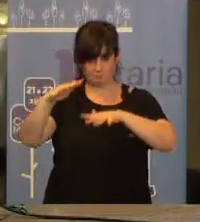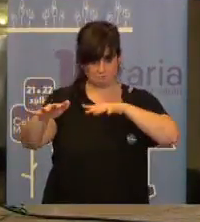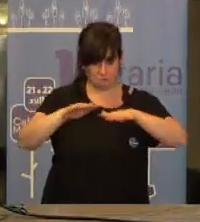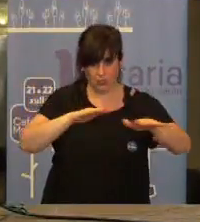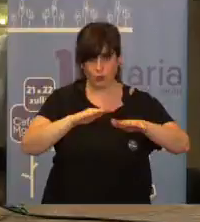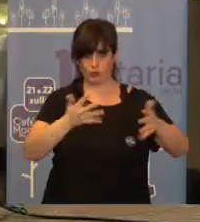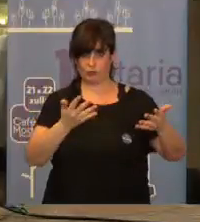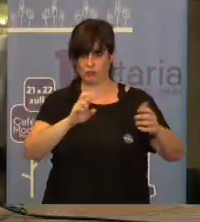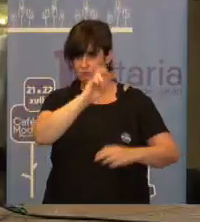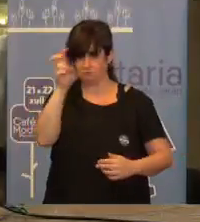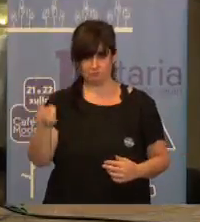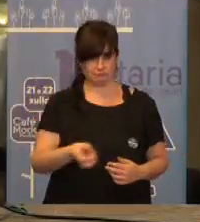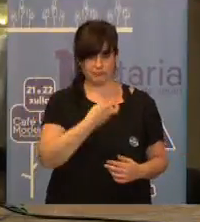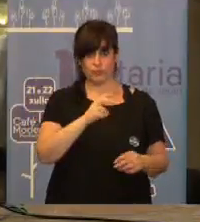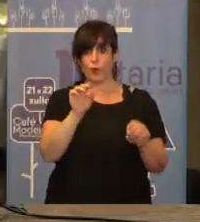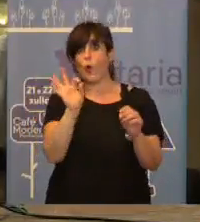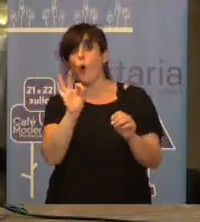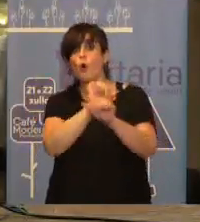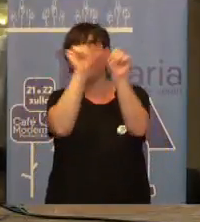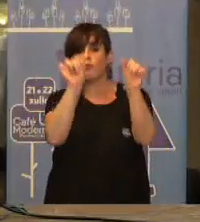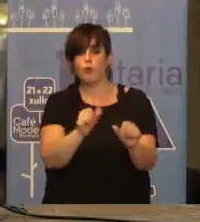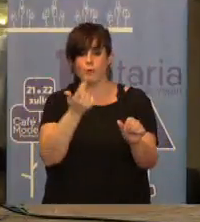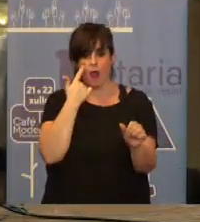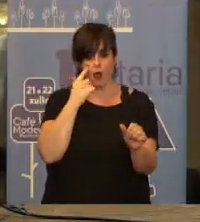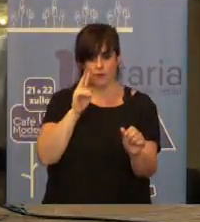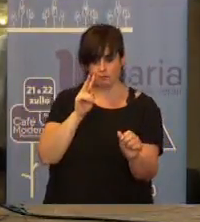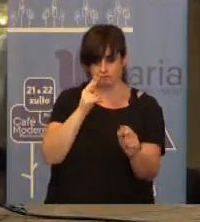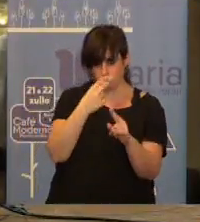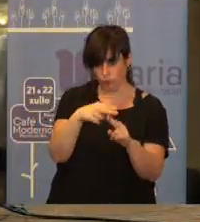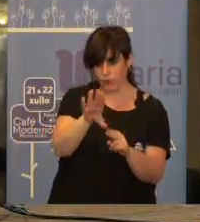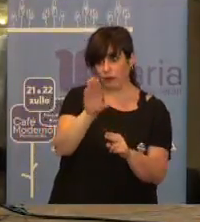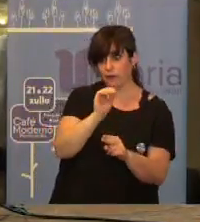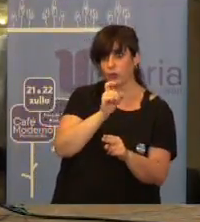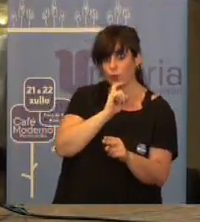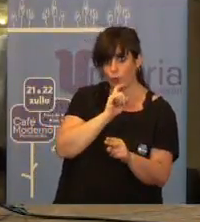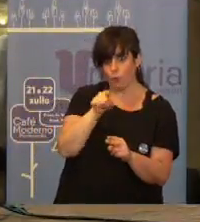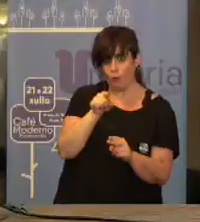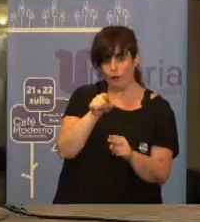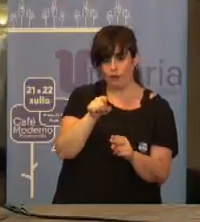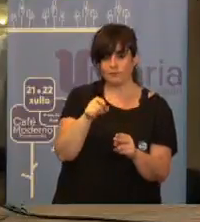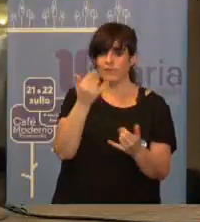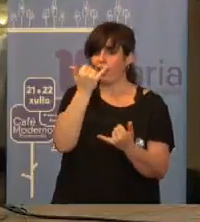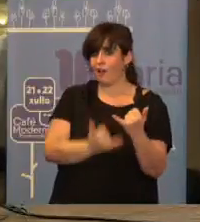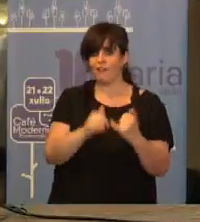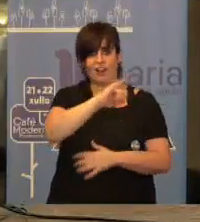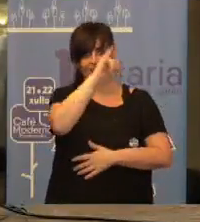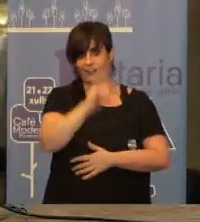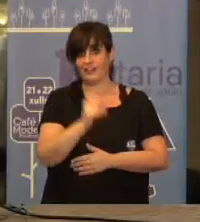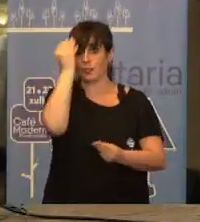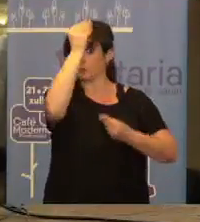de formas de concebir a política están en crisis, non? Por lo tanto, unha crisis global que necesita un